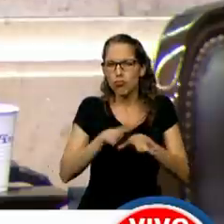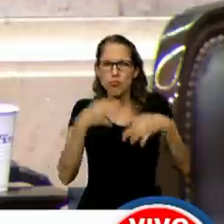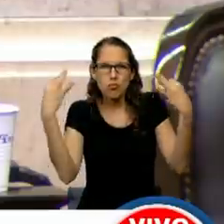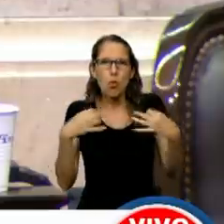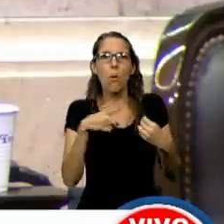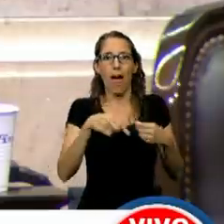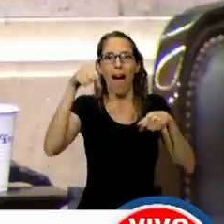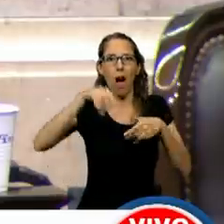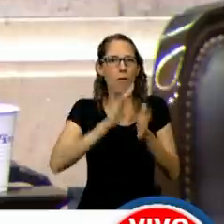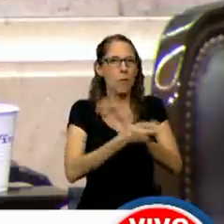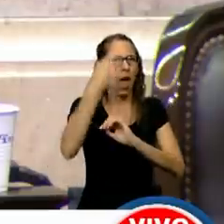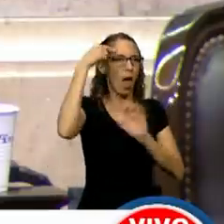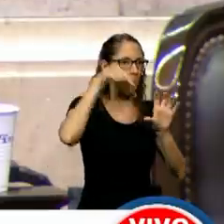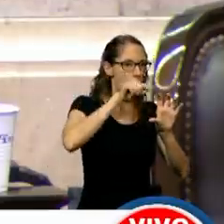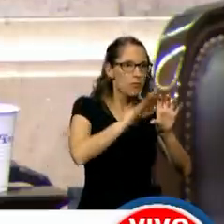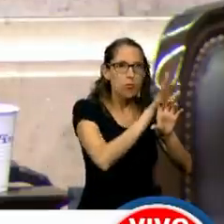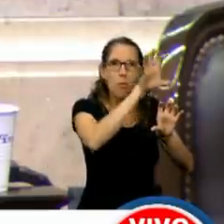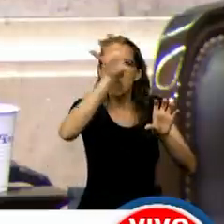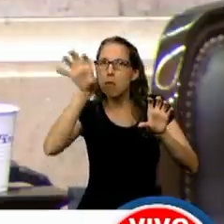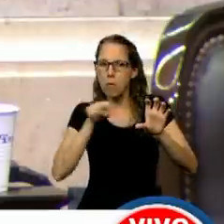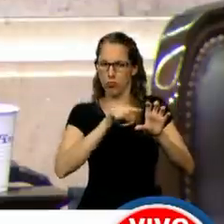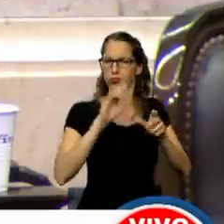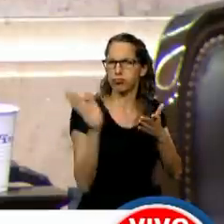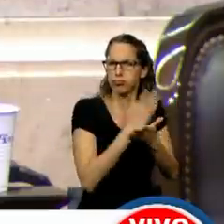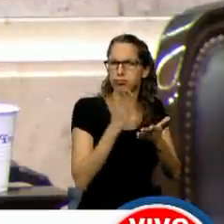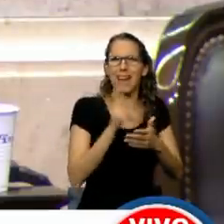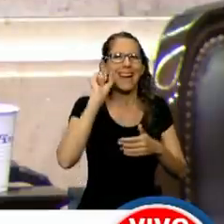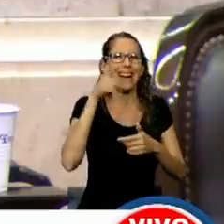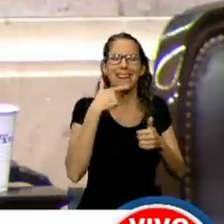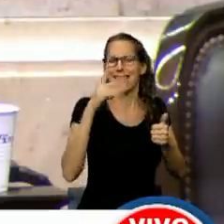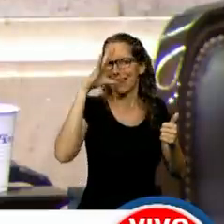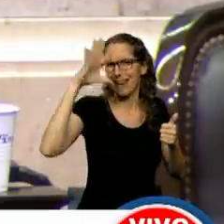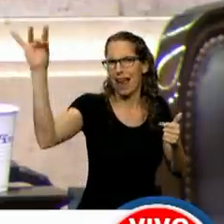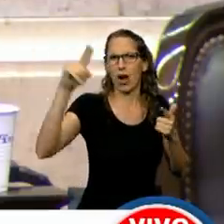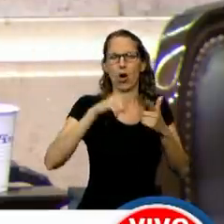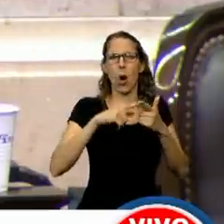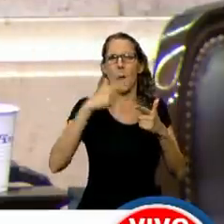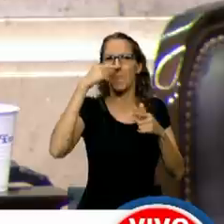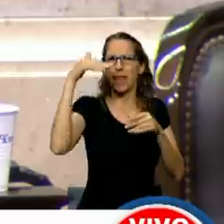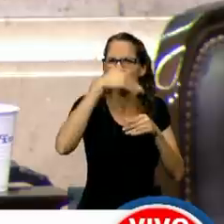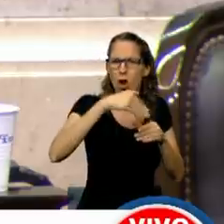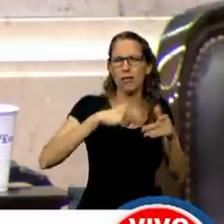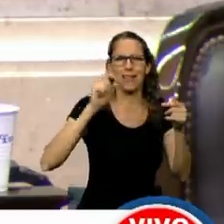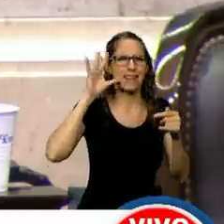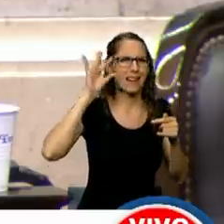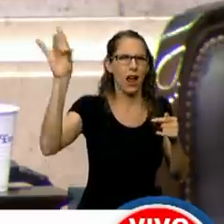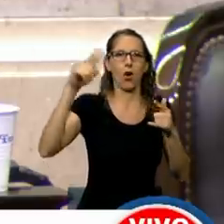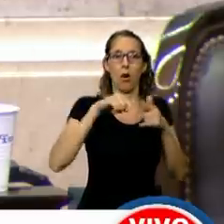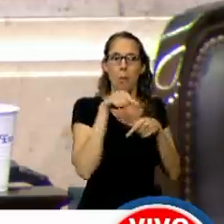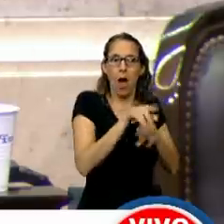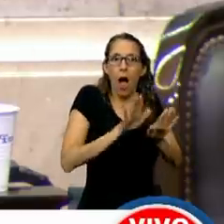récord en producción de gas récord en producción de petróleo tenemos que sacar el gas necesitamos ese gasoducto